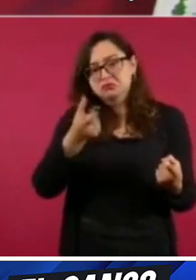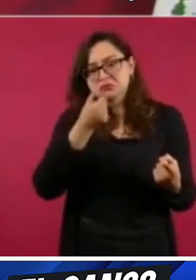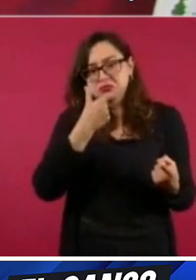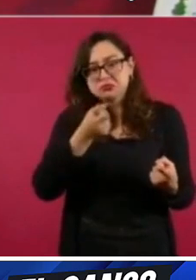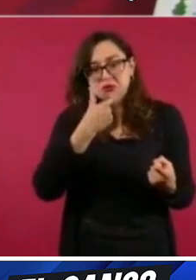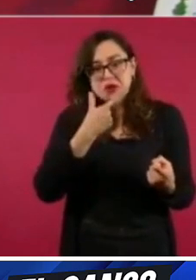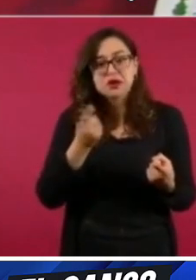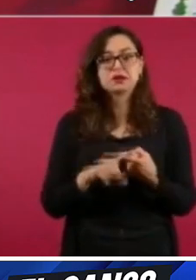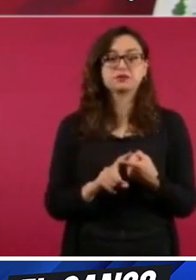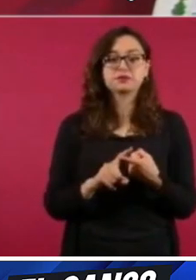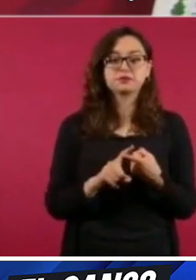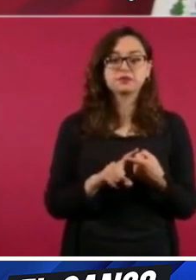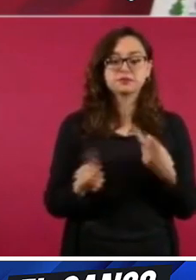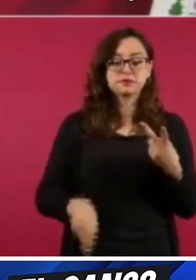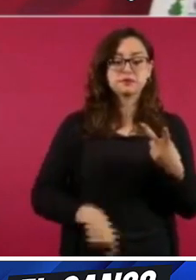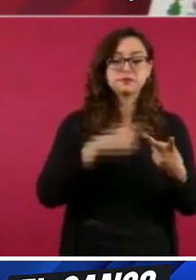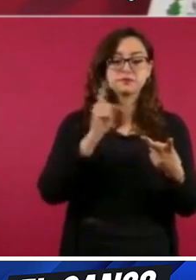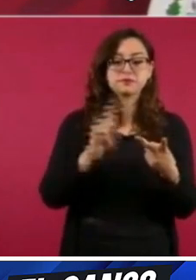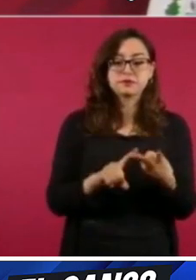para